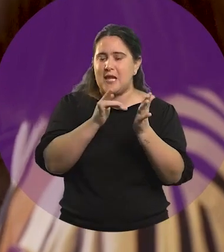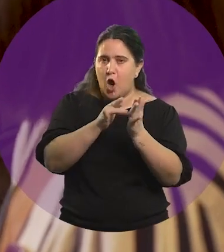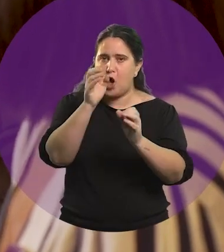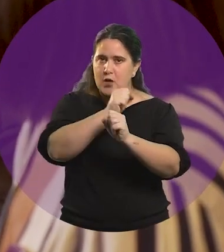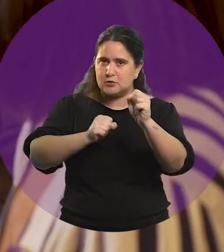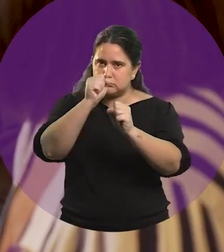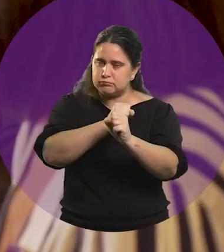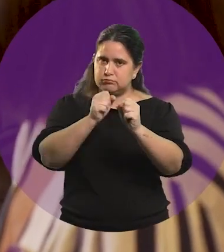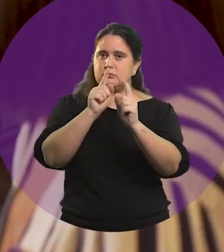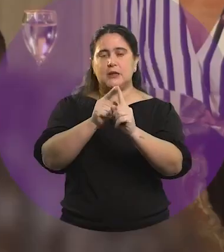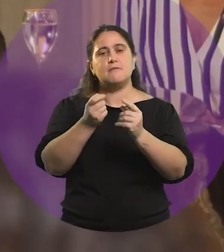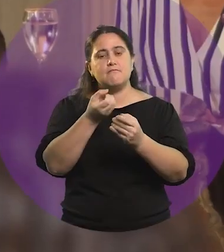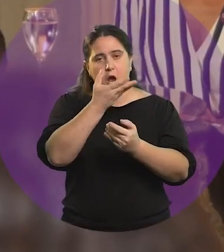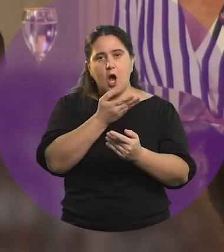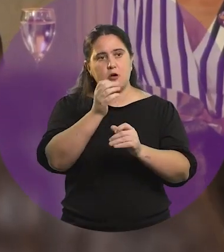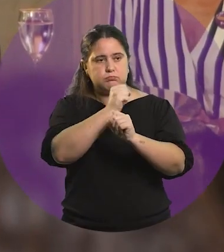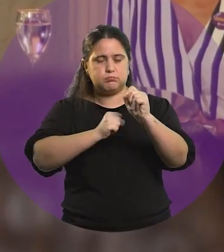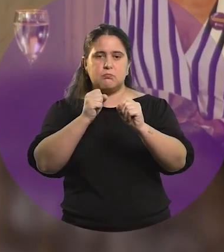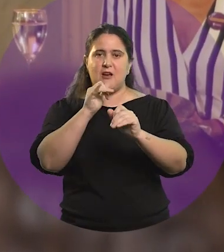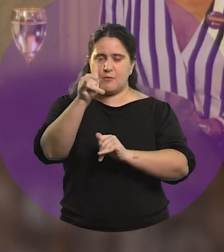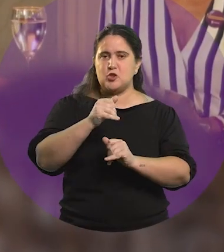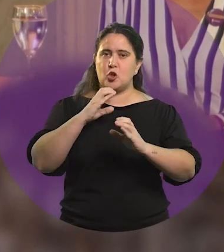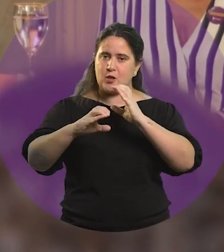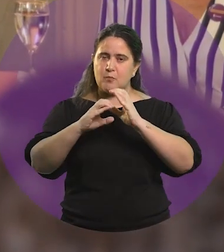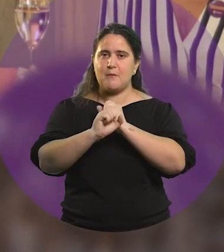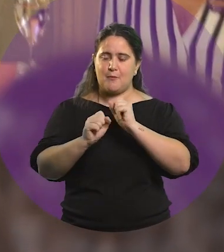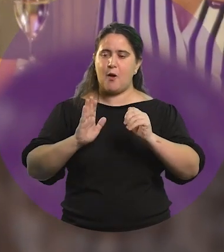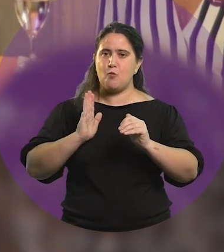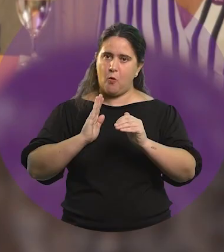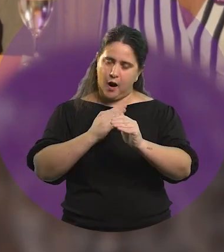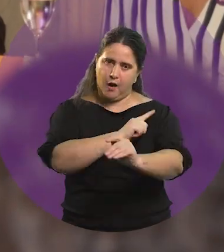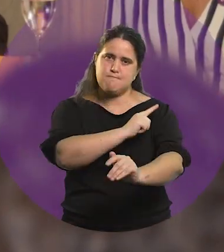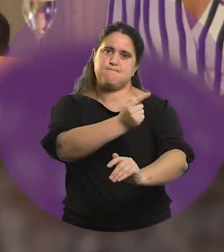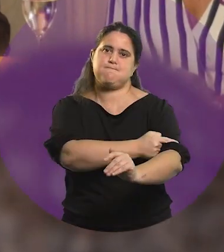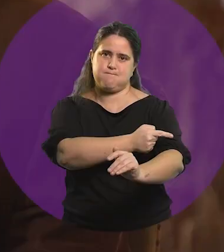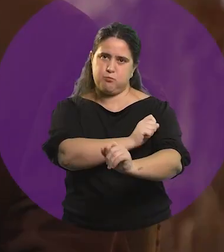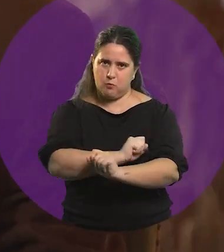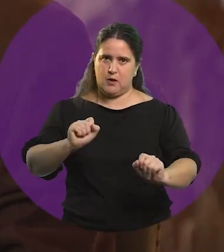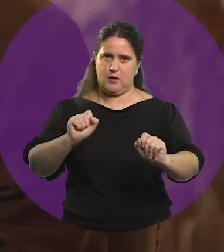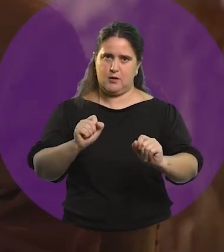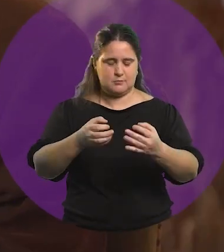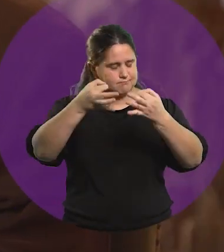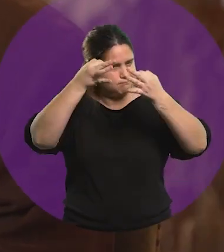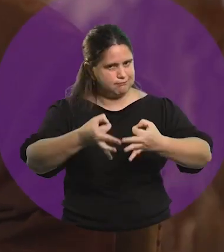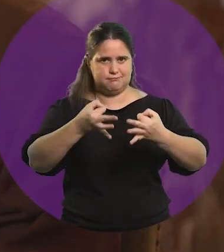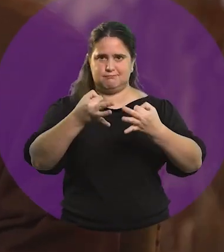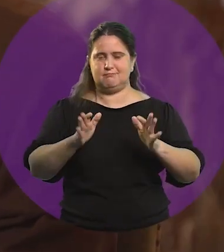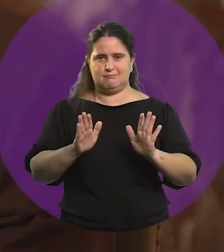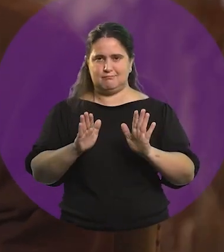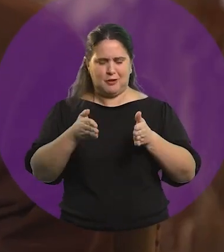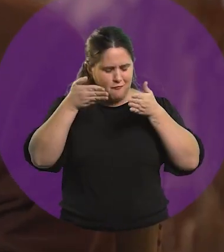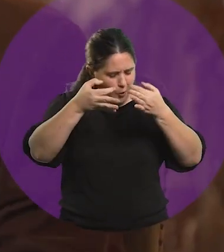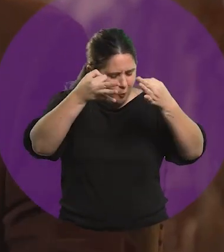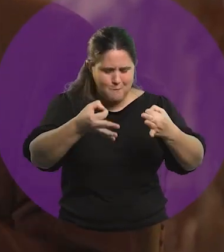en particular la tecnología de la información y la comunicación, para promover el empoderamiento de las mujeres. Es el más específico a esto que